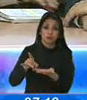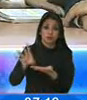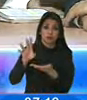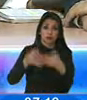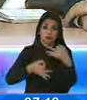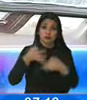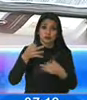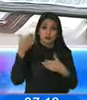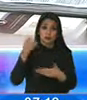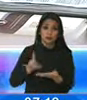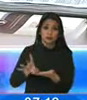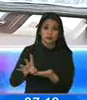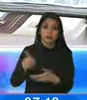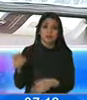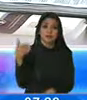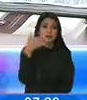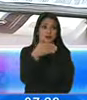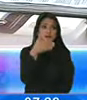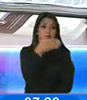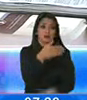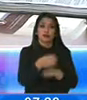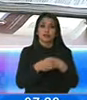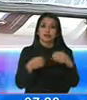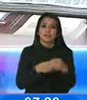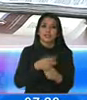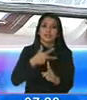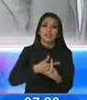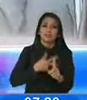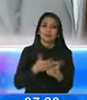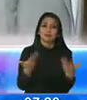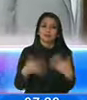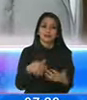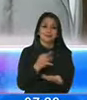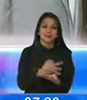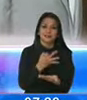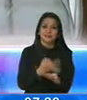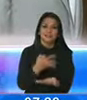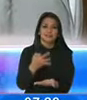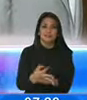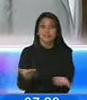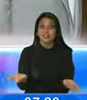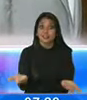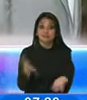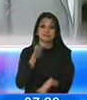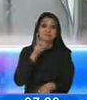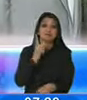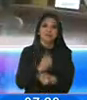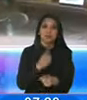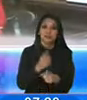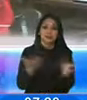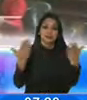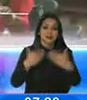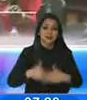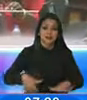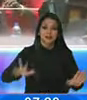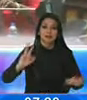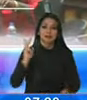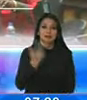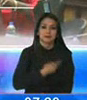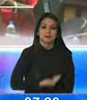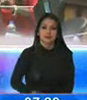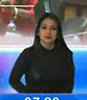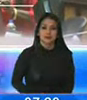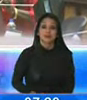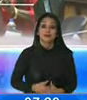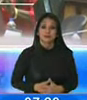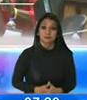juicio político, él sale porque no fue a la oficina más de 3 meses. Y así es como termina este ocaso de este funcionario